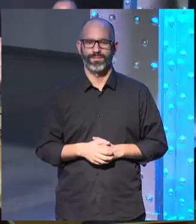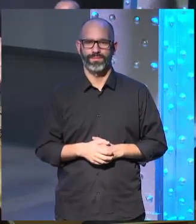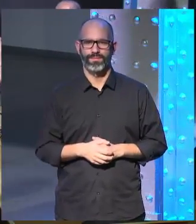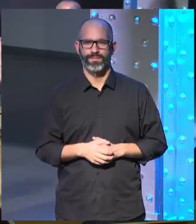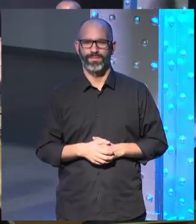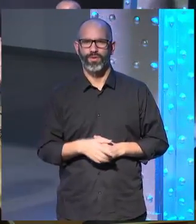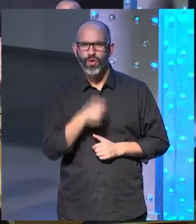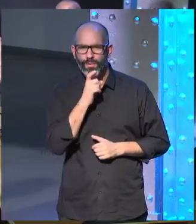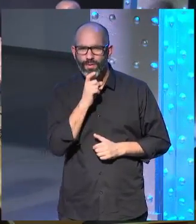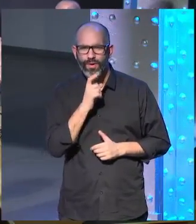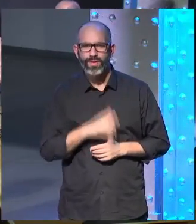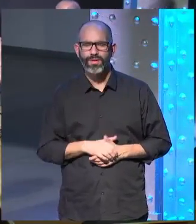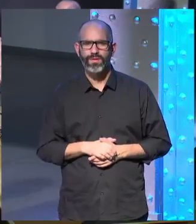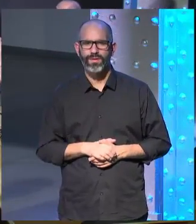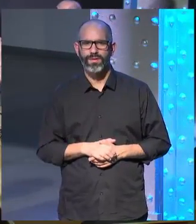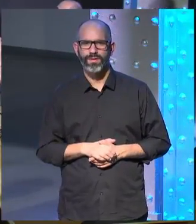¿Cómo?